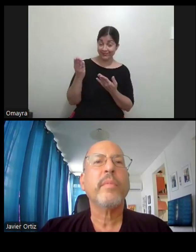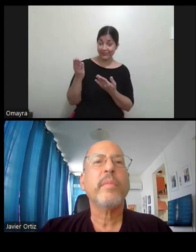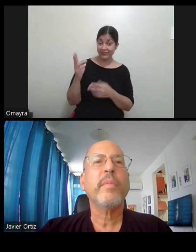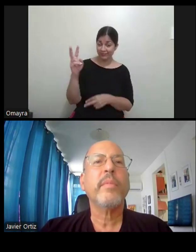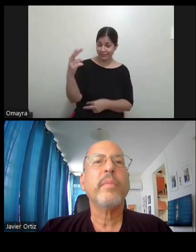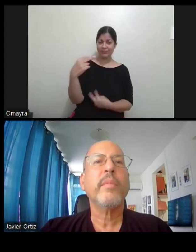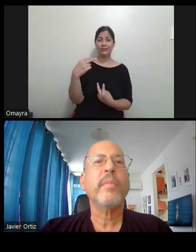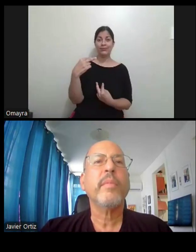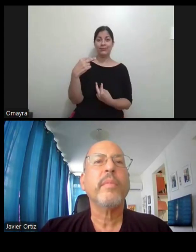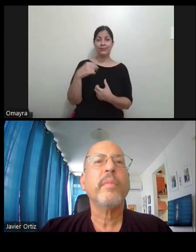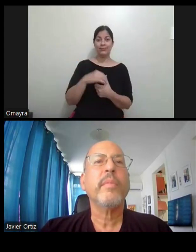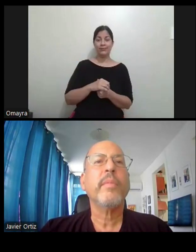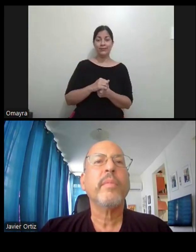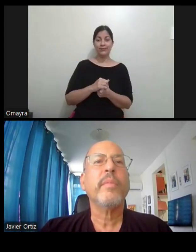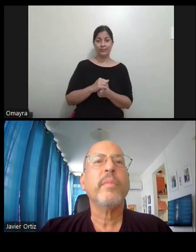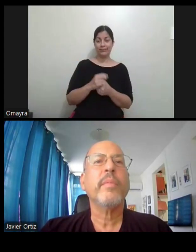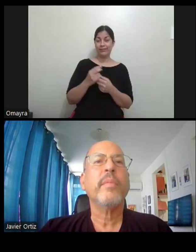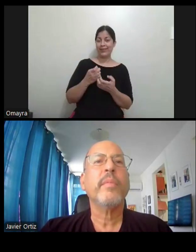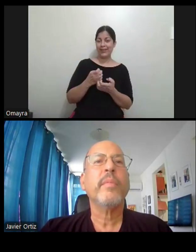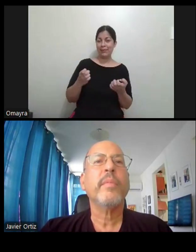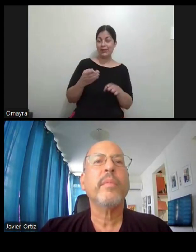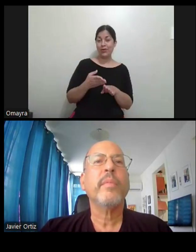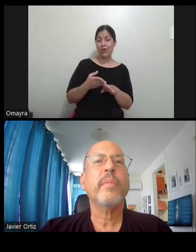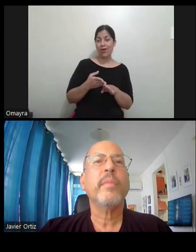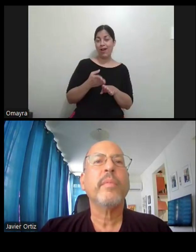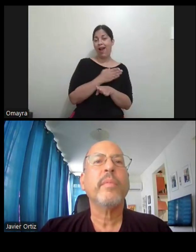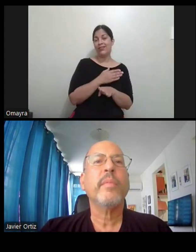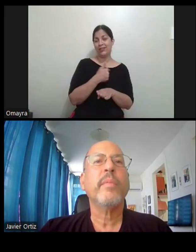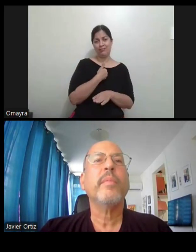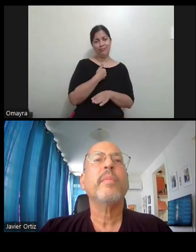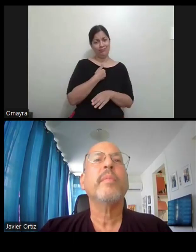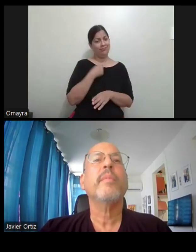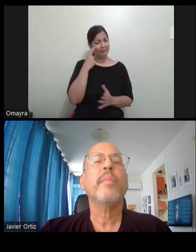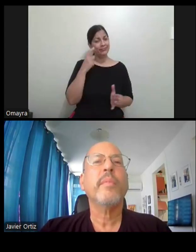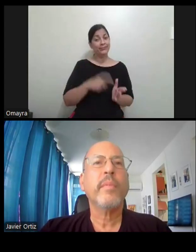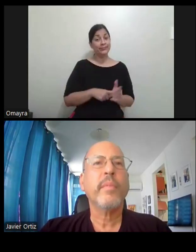uno elementos antes de que uno los viera. Sí.